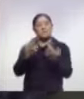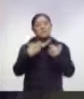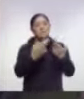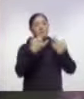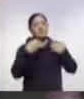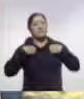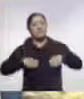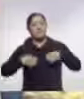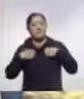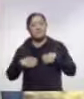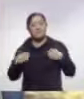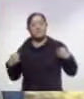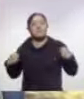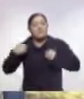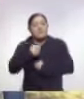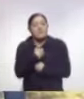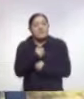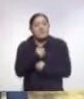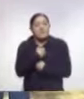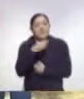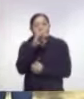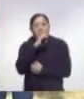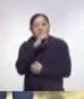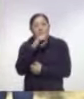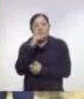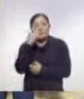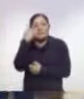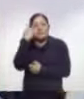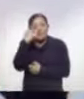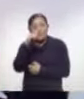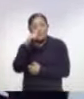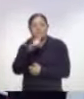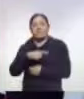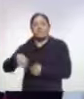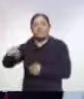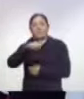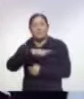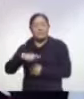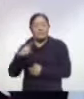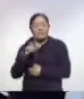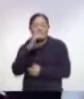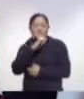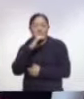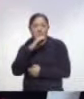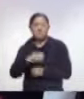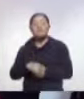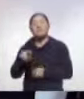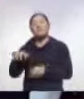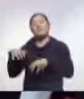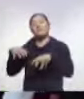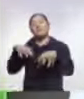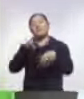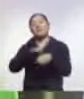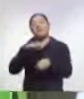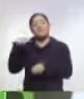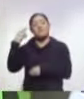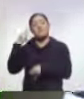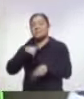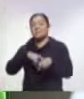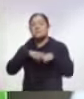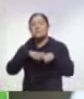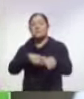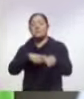mochilas y ropa abrigadora para enfrentar las bajas temperaturas. Cabe señalar que la caravana Día de Reyes continuará dibujando